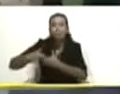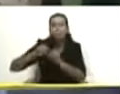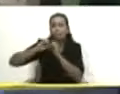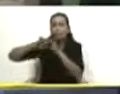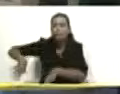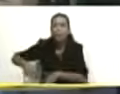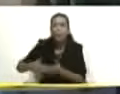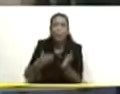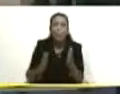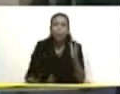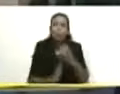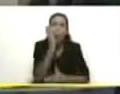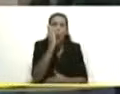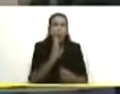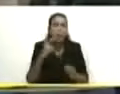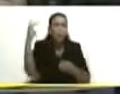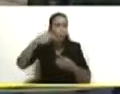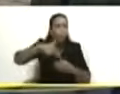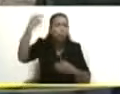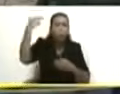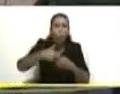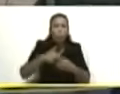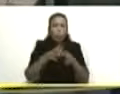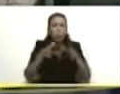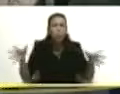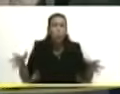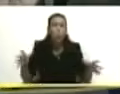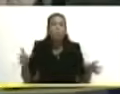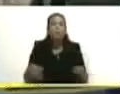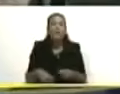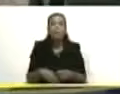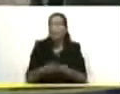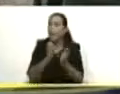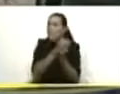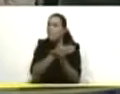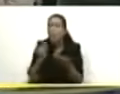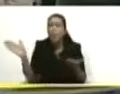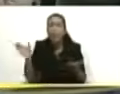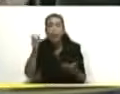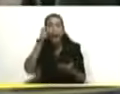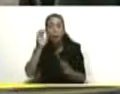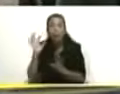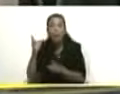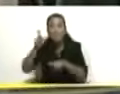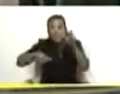de Venezuela, abandonó los campesinos, se dio el gran éxodo campesino a las ciudades.